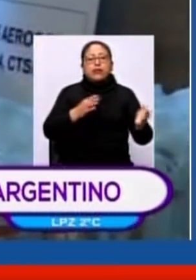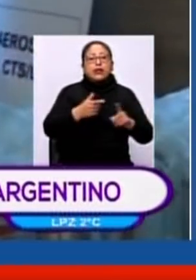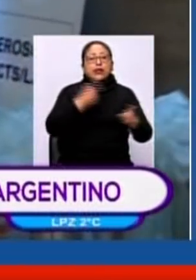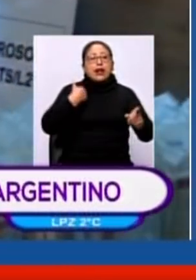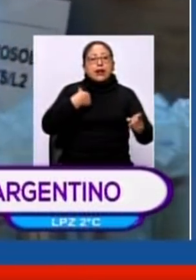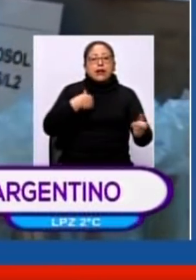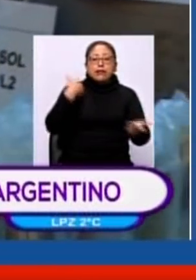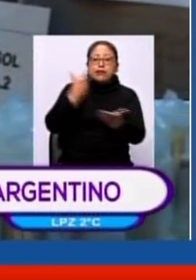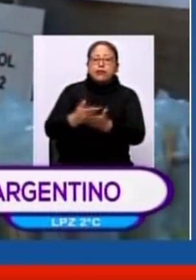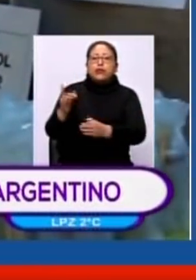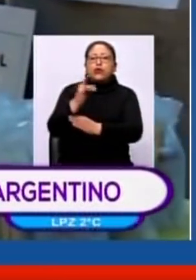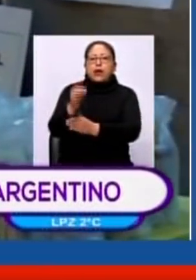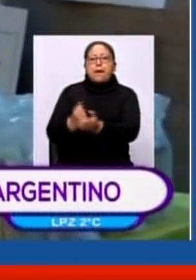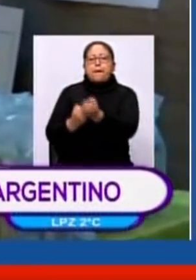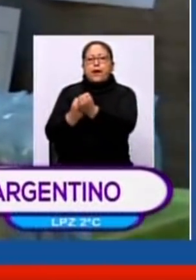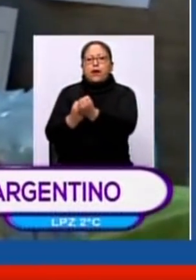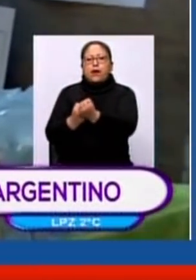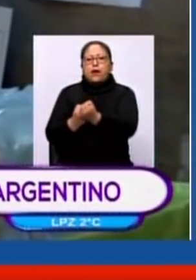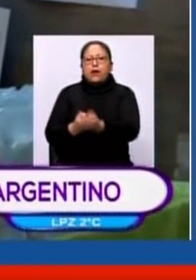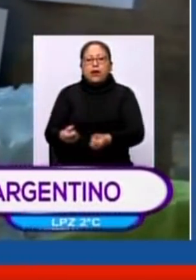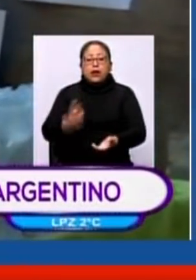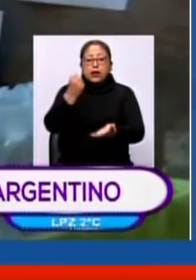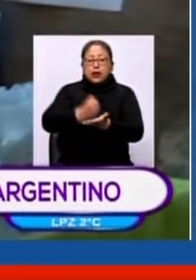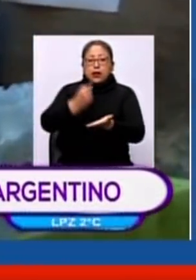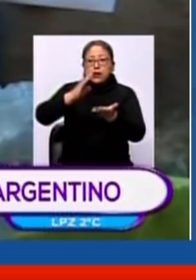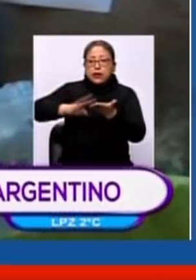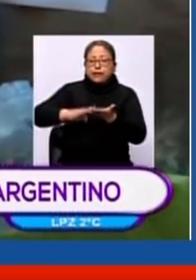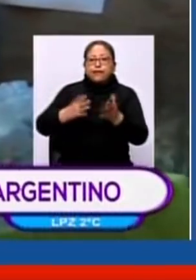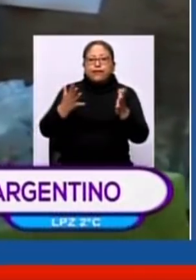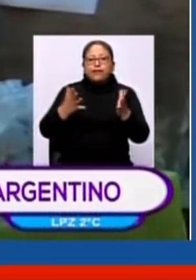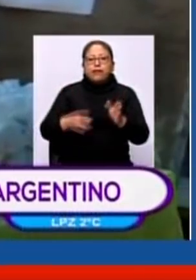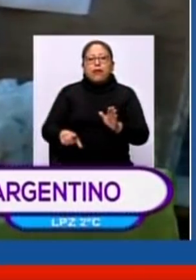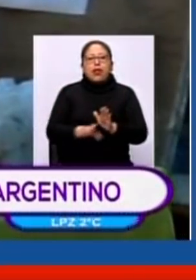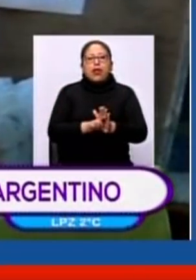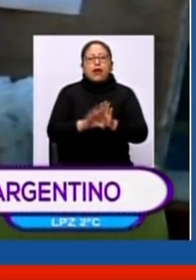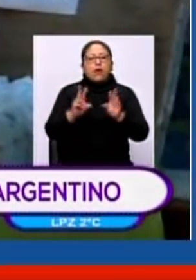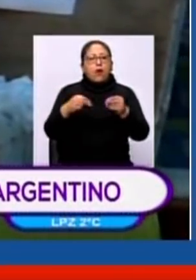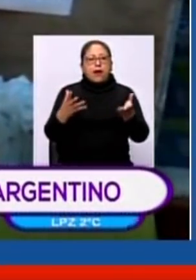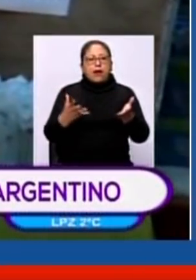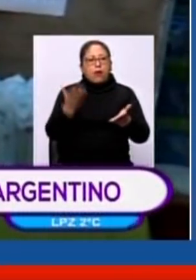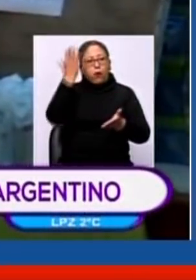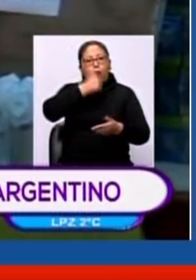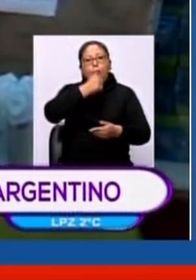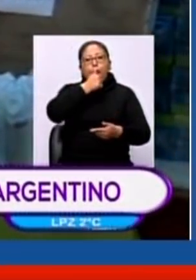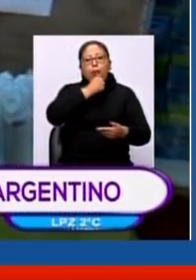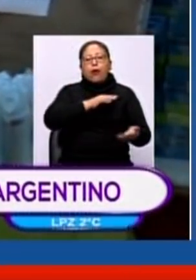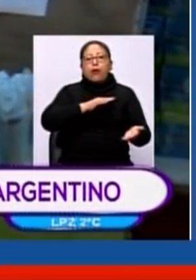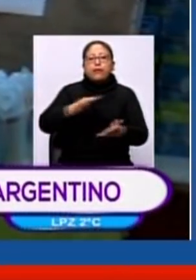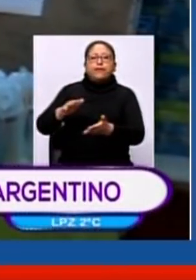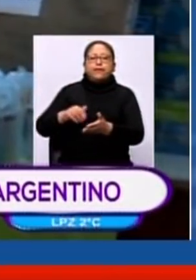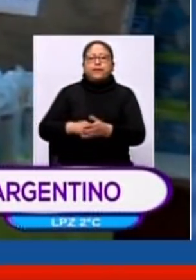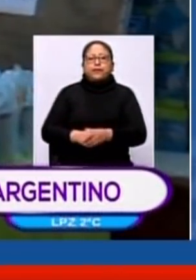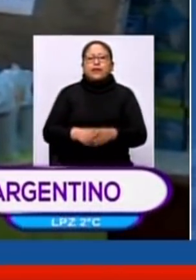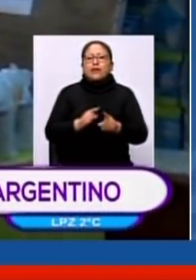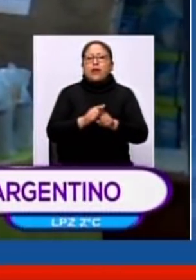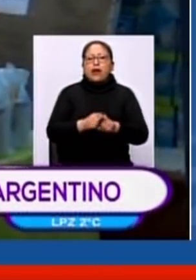fue dada de baja. Verónica, ¿te parece si compartimos parte de los dichos de Eduardo del Castillo, ministro de Gobierno de Bolivia?